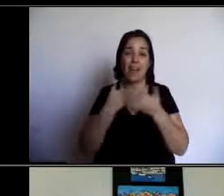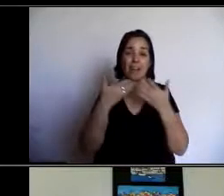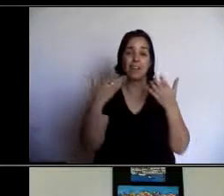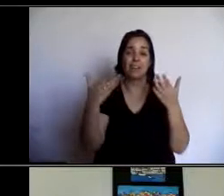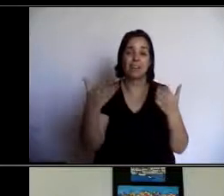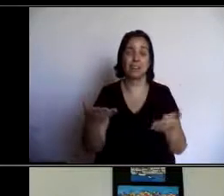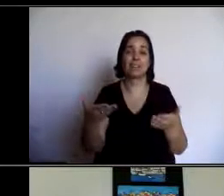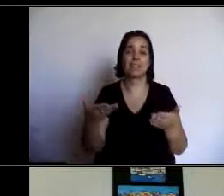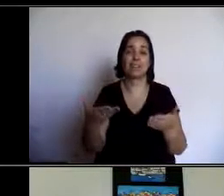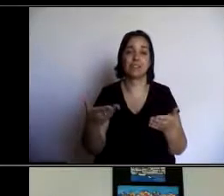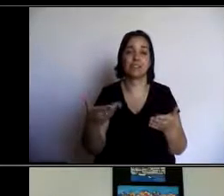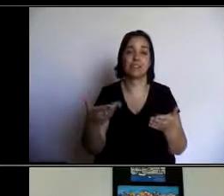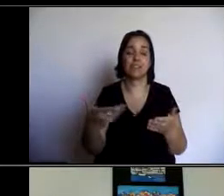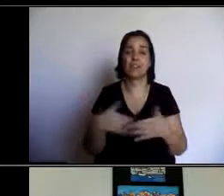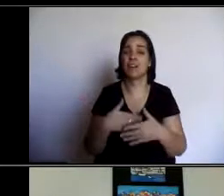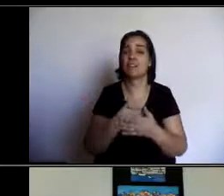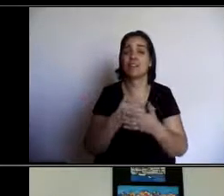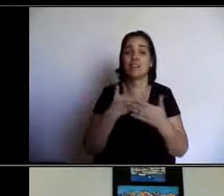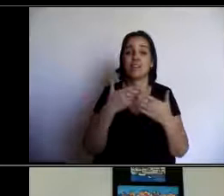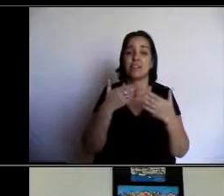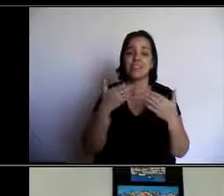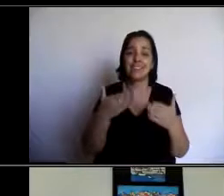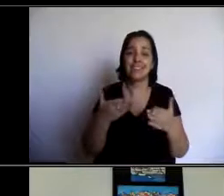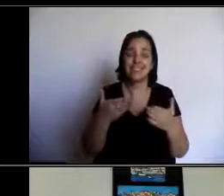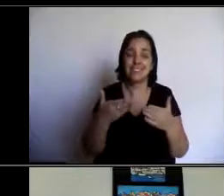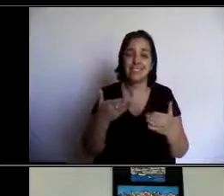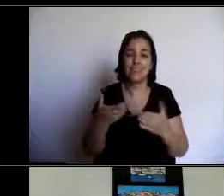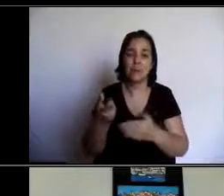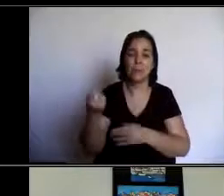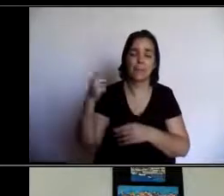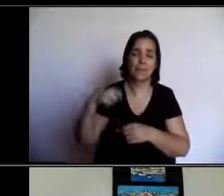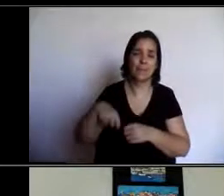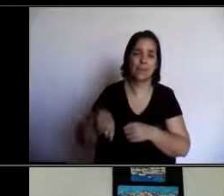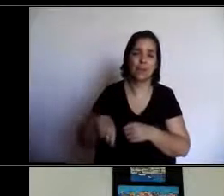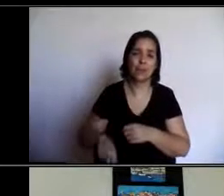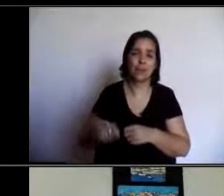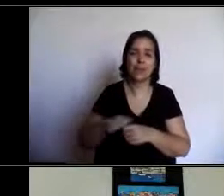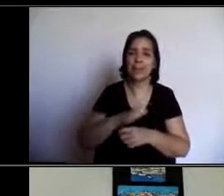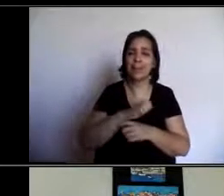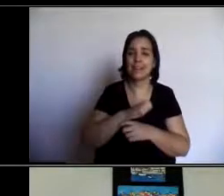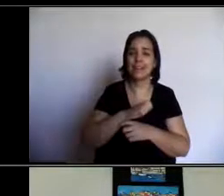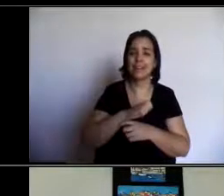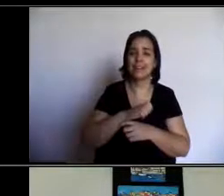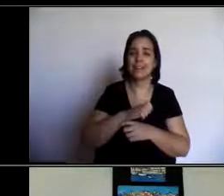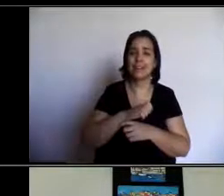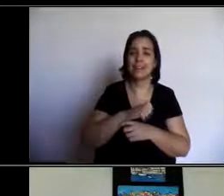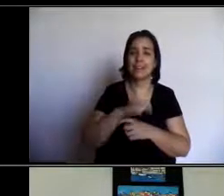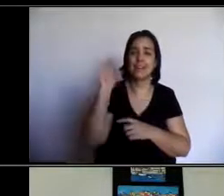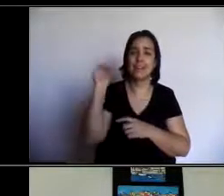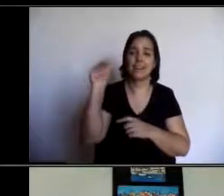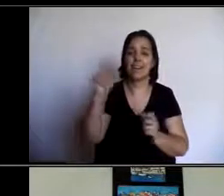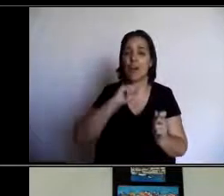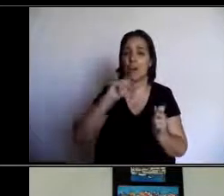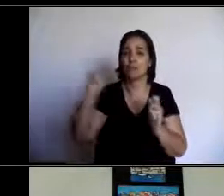en ofrecer estancias profesionales en el extranjero, en este caso ha sido todas en Bruselas, a una